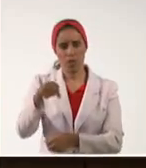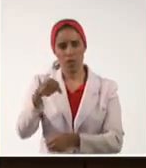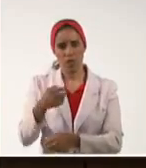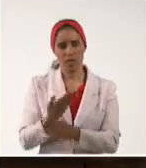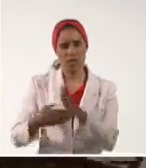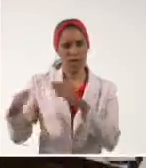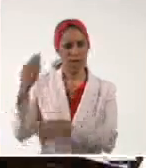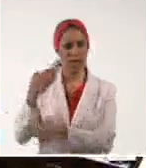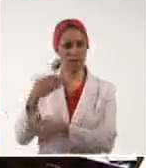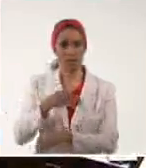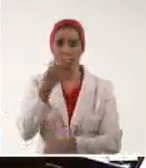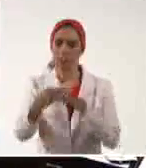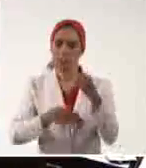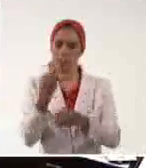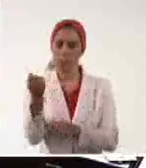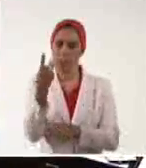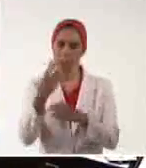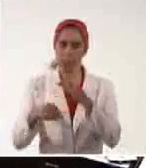ministro.